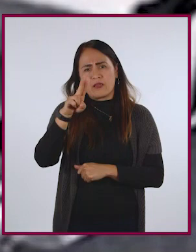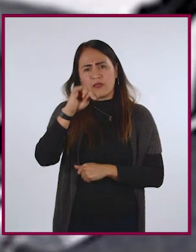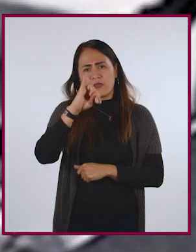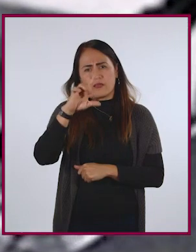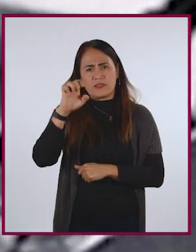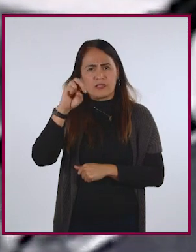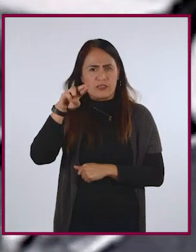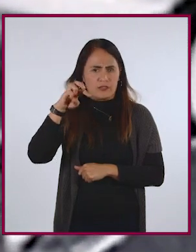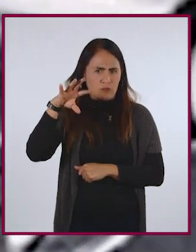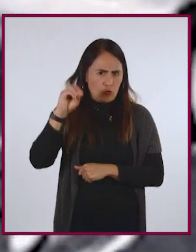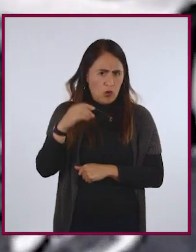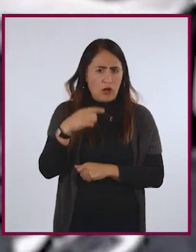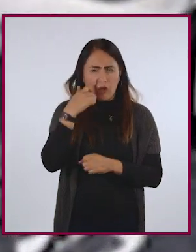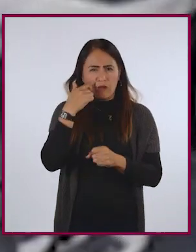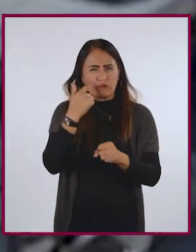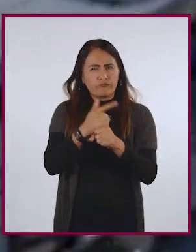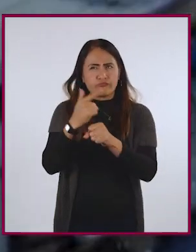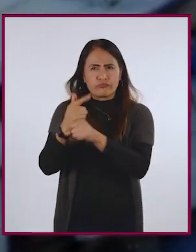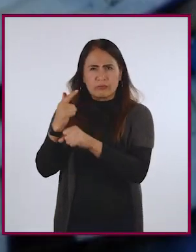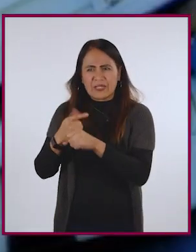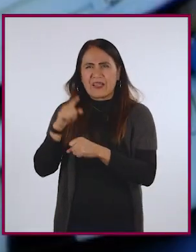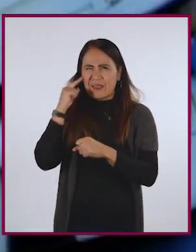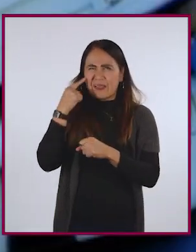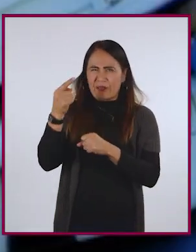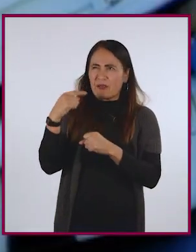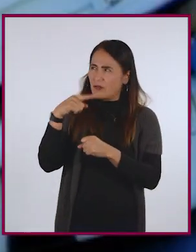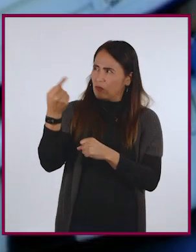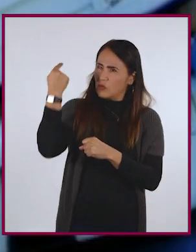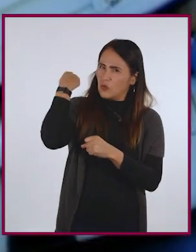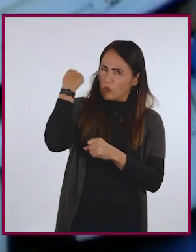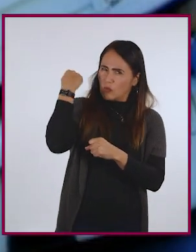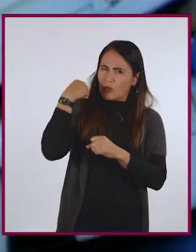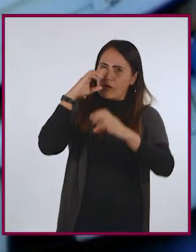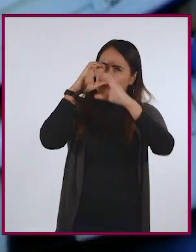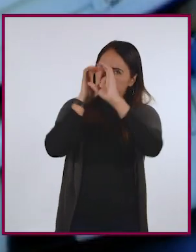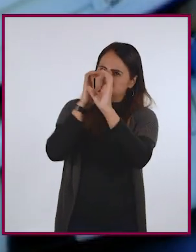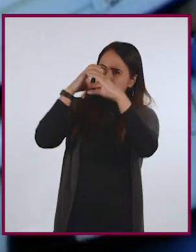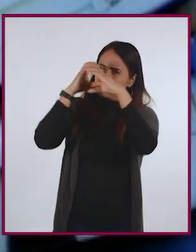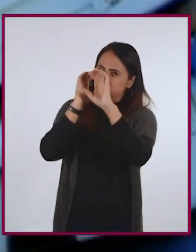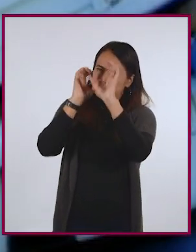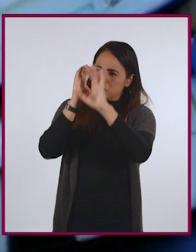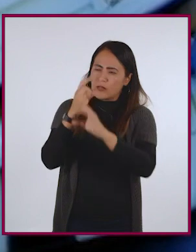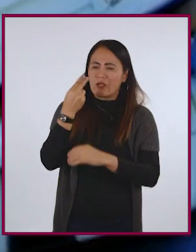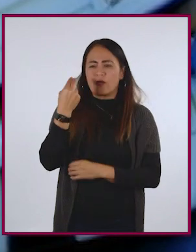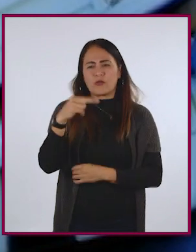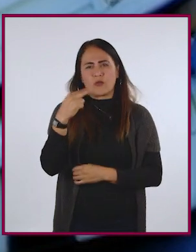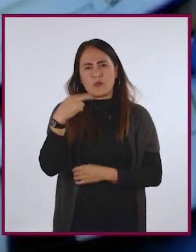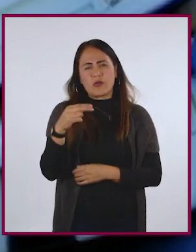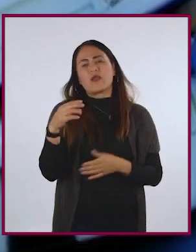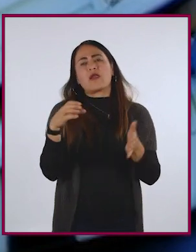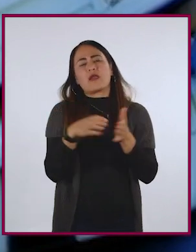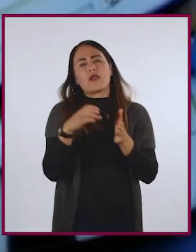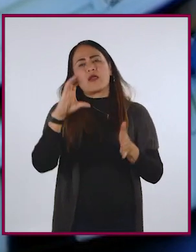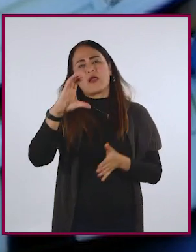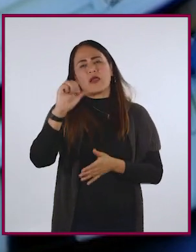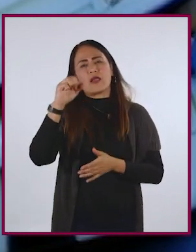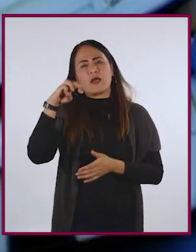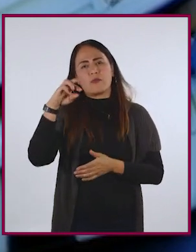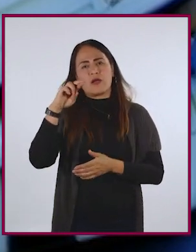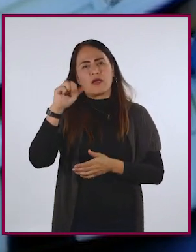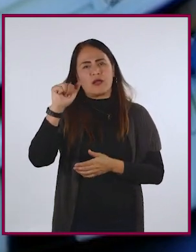descubrimientos importantes con el telescopio que ustedes ven aquí a la espalda, que se conoce como la cámara